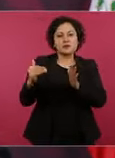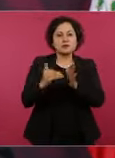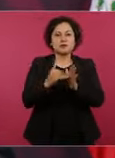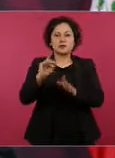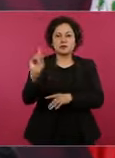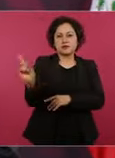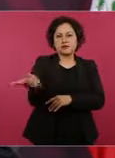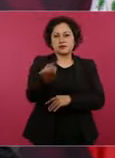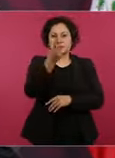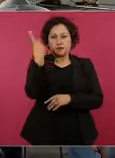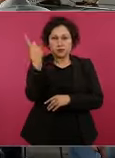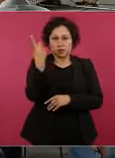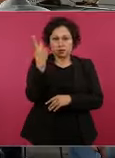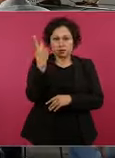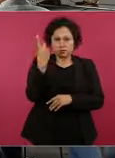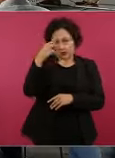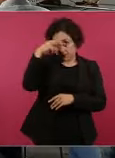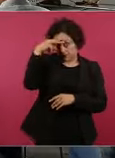En México.